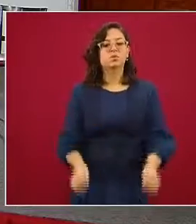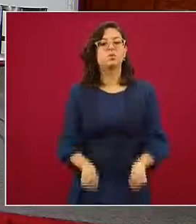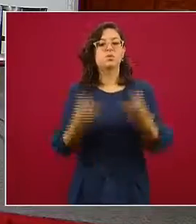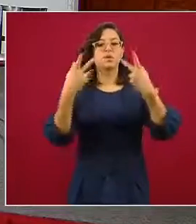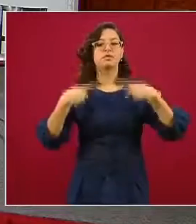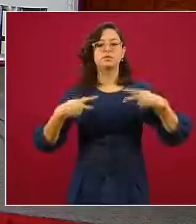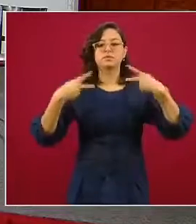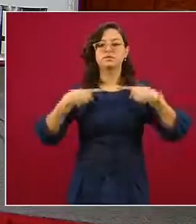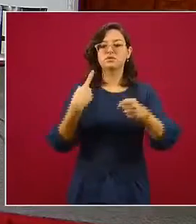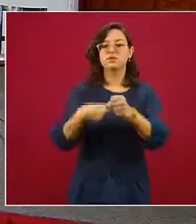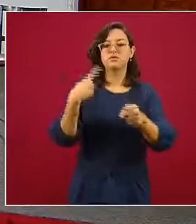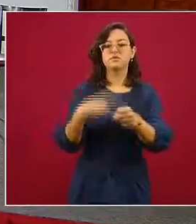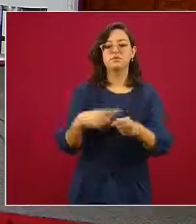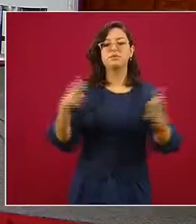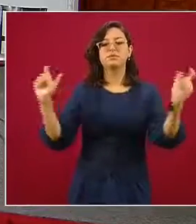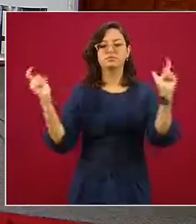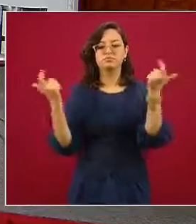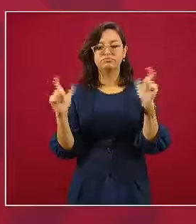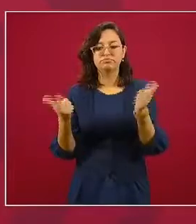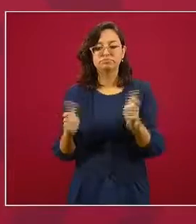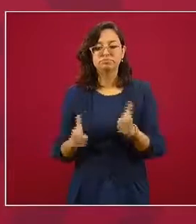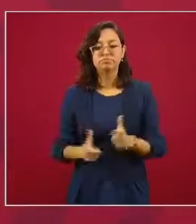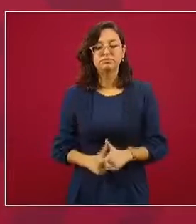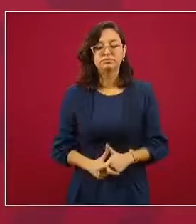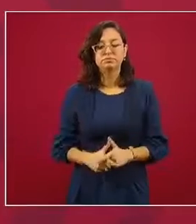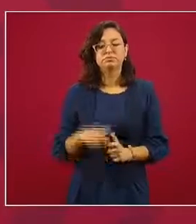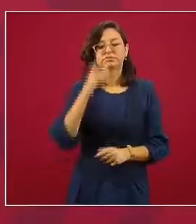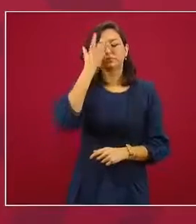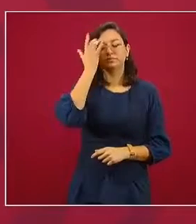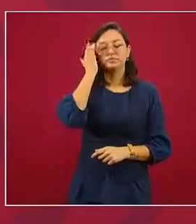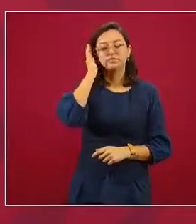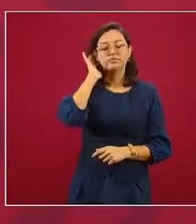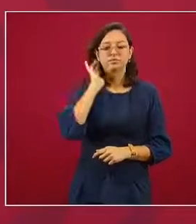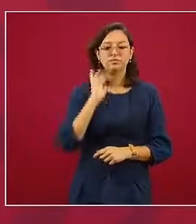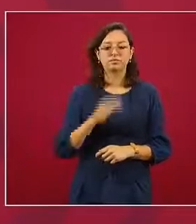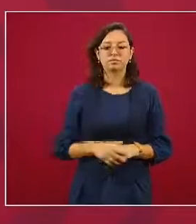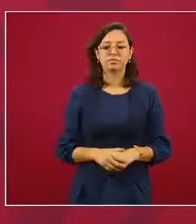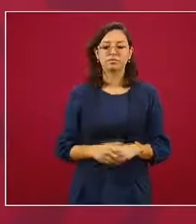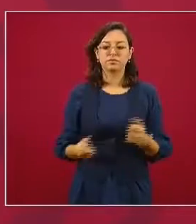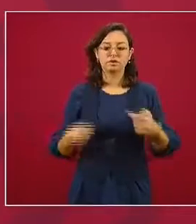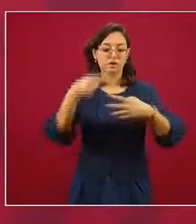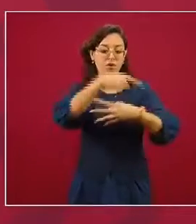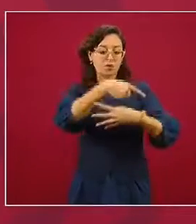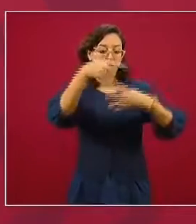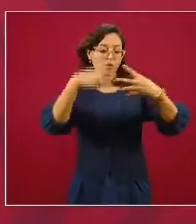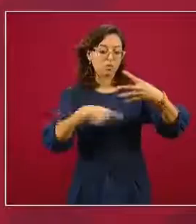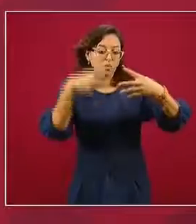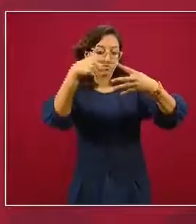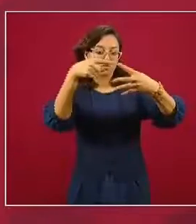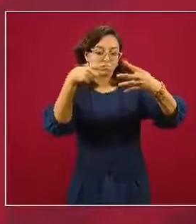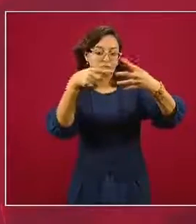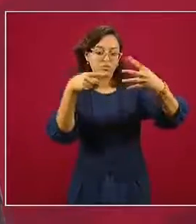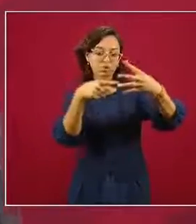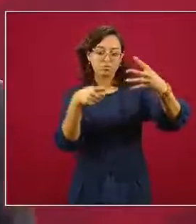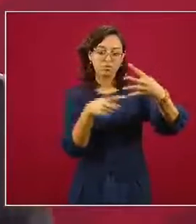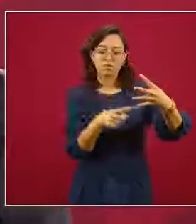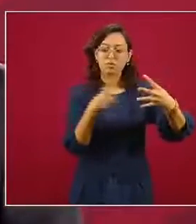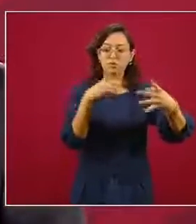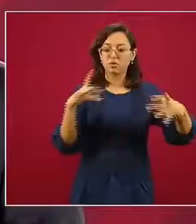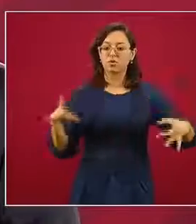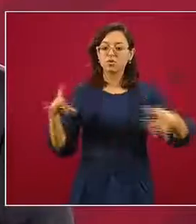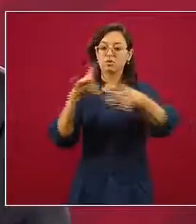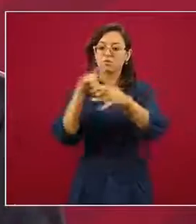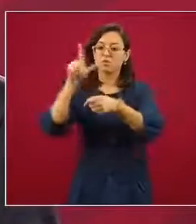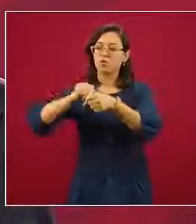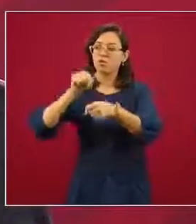intensidad epidémica. En su momento, este indicador se relaciona con uno de los 4 indicadores del semáforo de riesgo